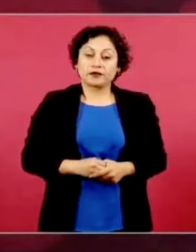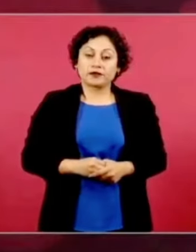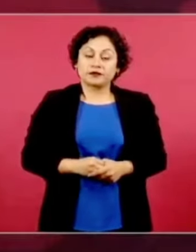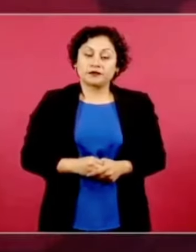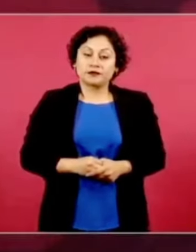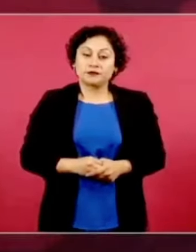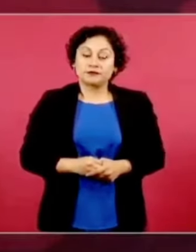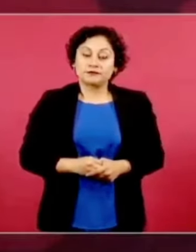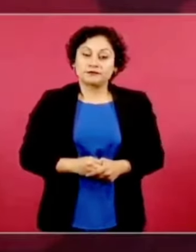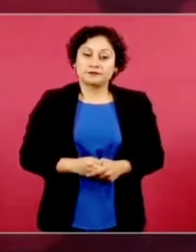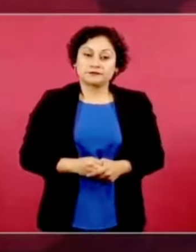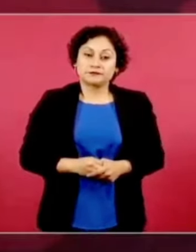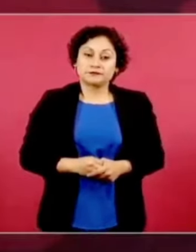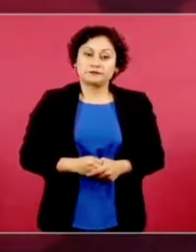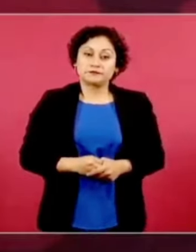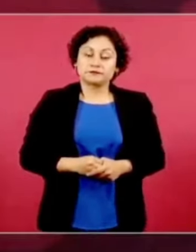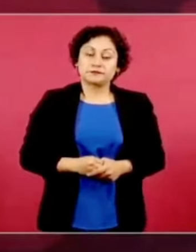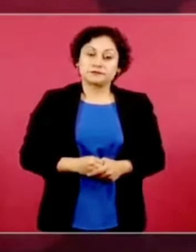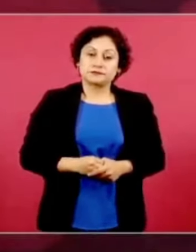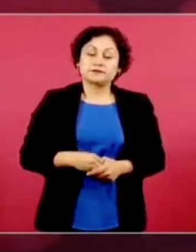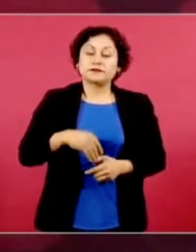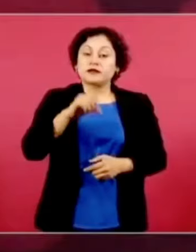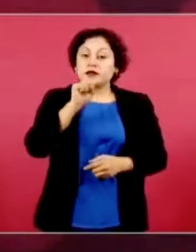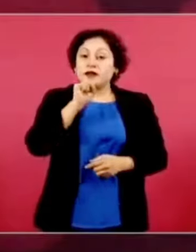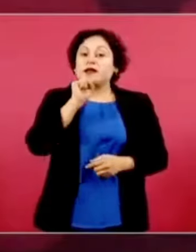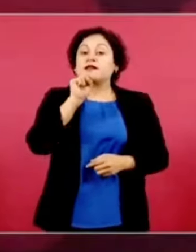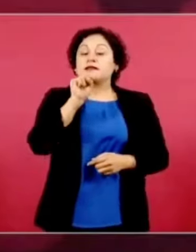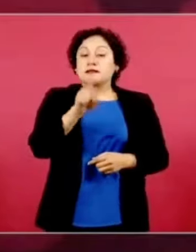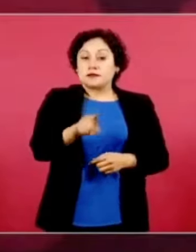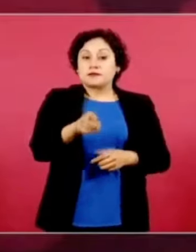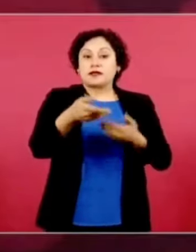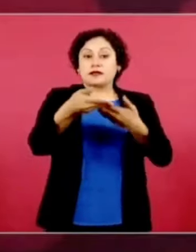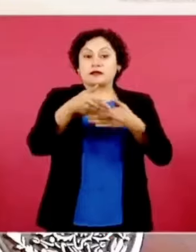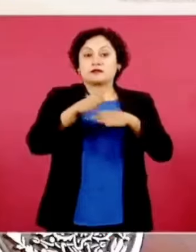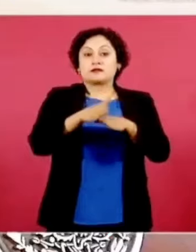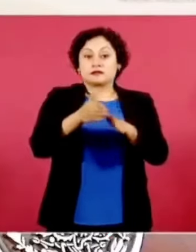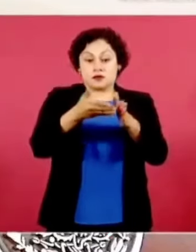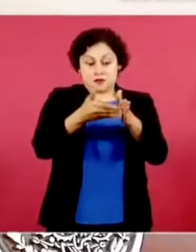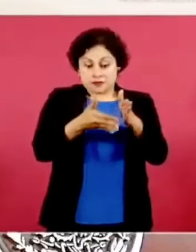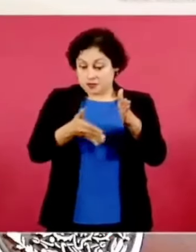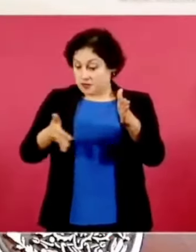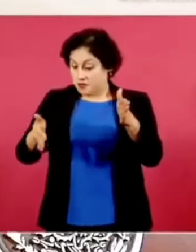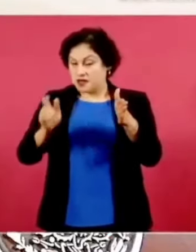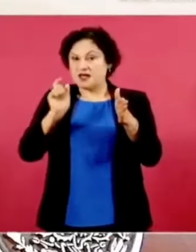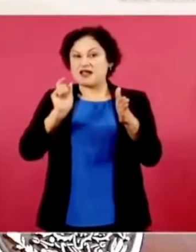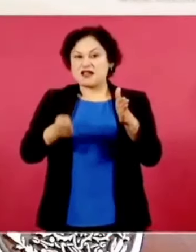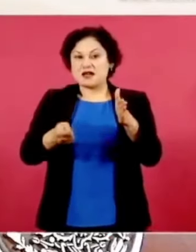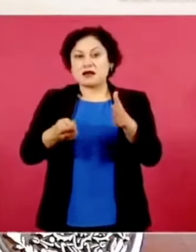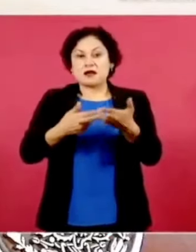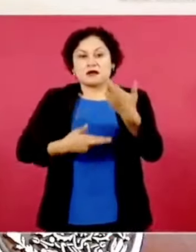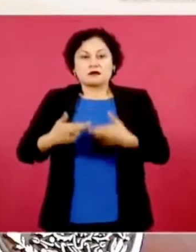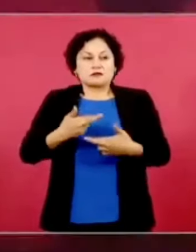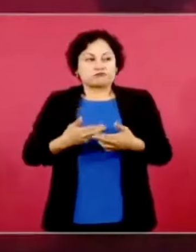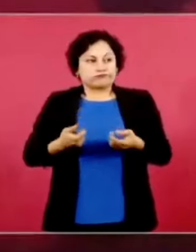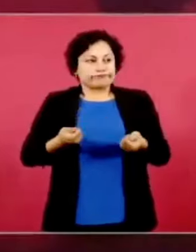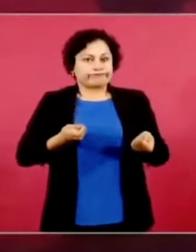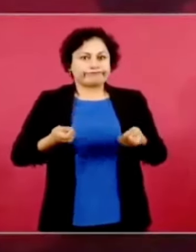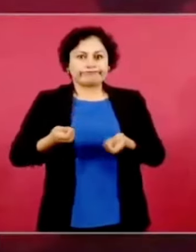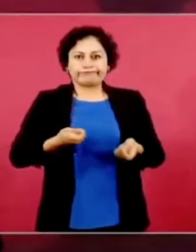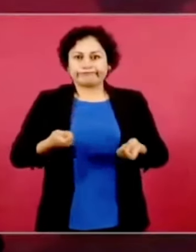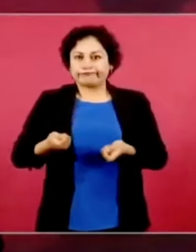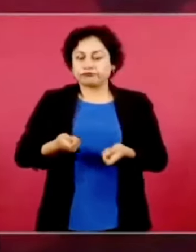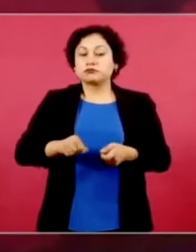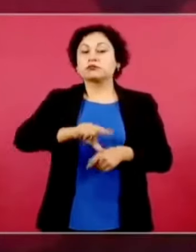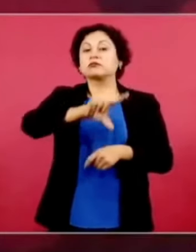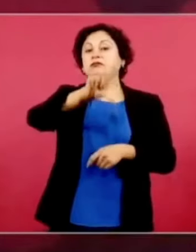el tiempo del desarrollo estabilizador? ¿Qué significó el gobierno de Echeverría